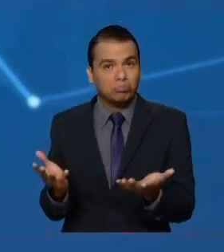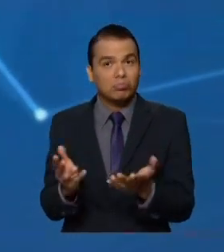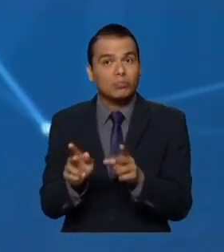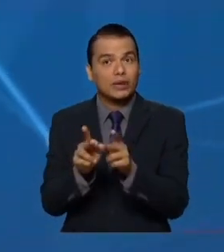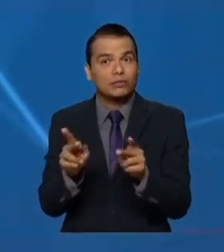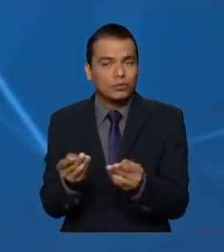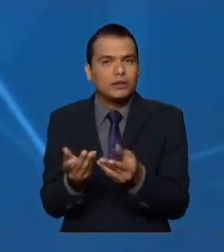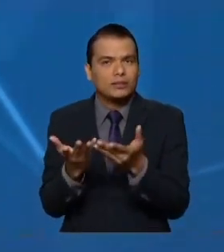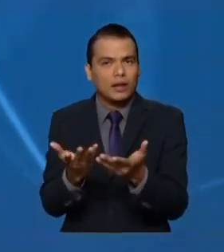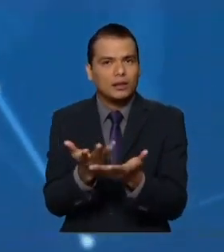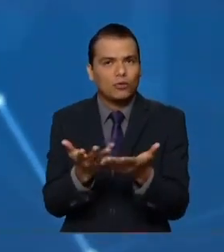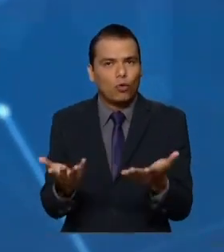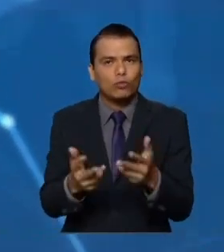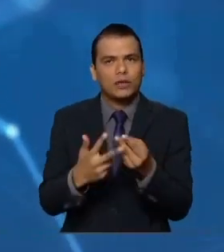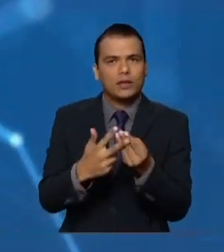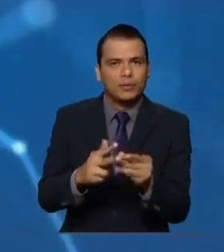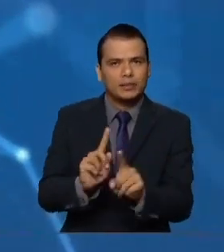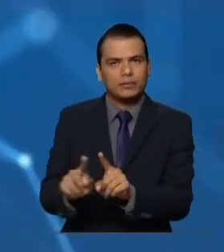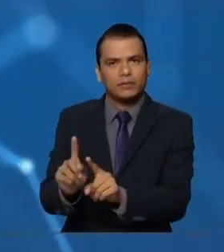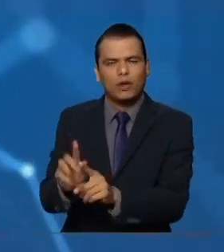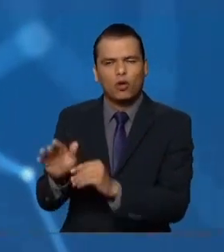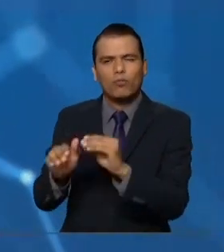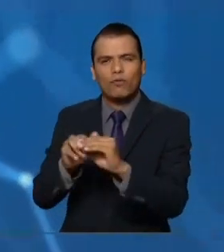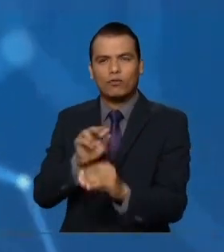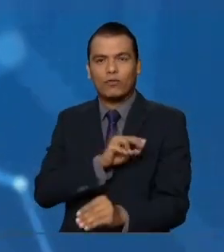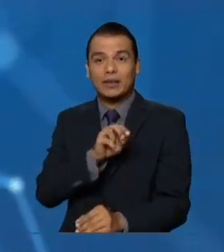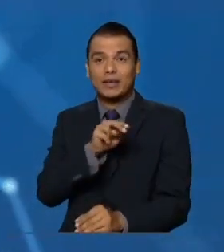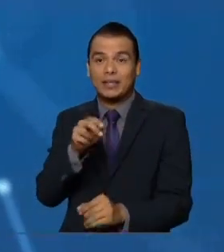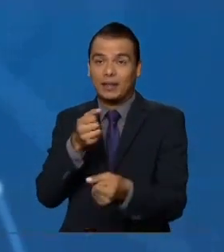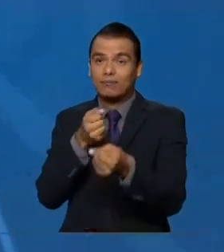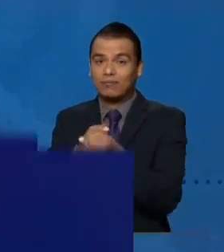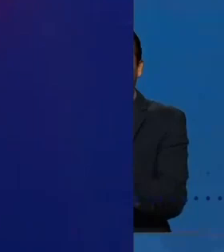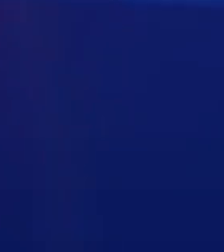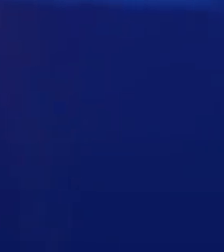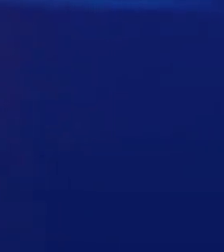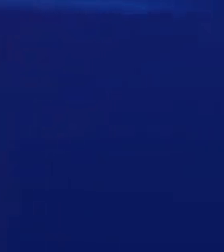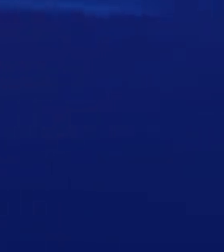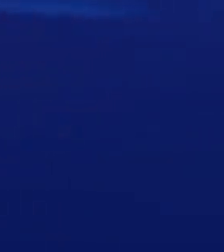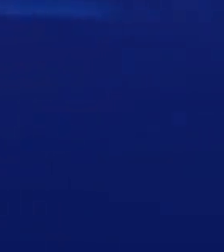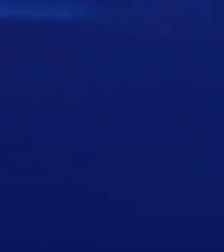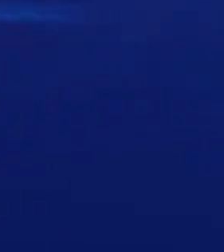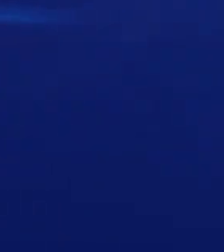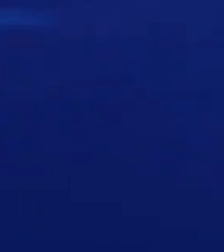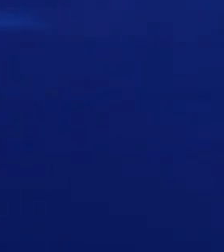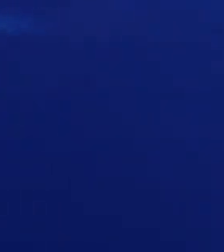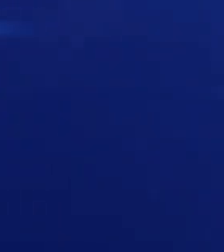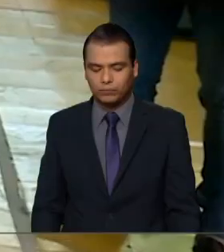recibieron insumos y herramientas a través de la convocatoria Valle-IN.